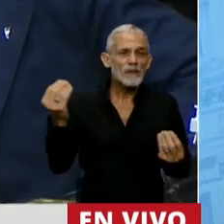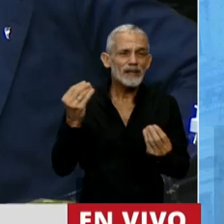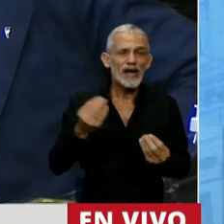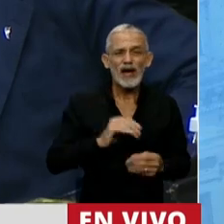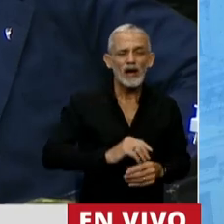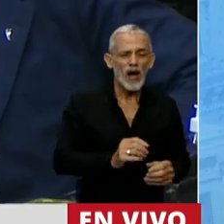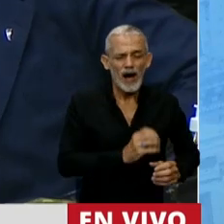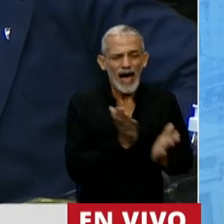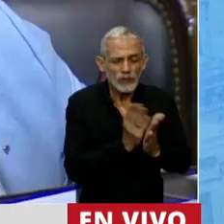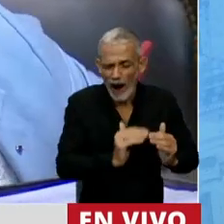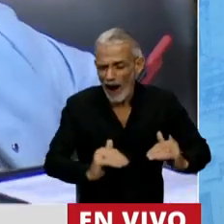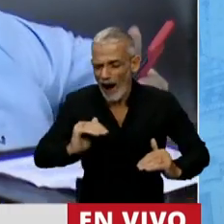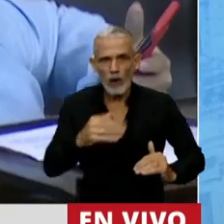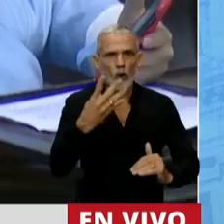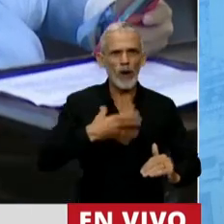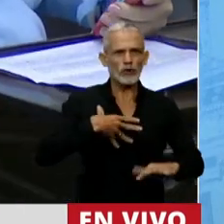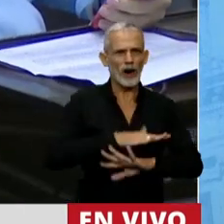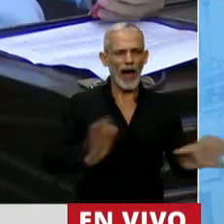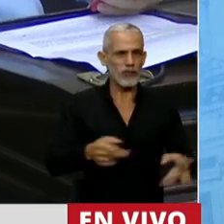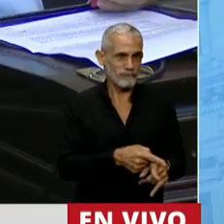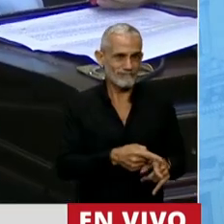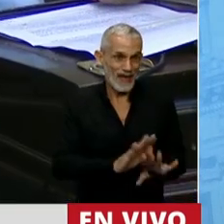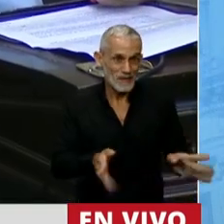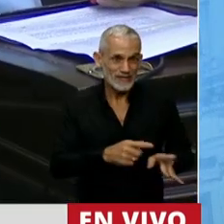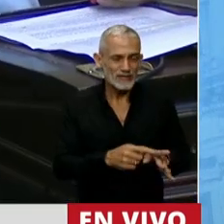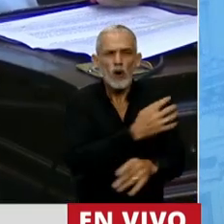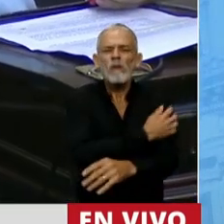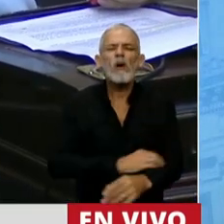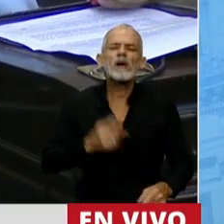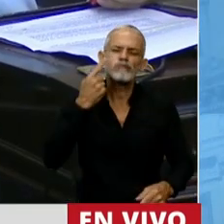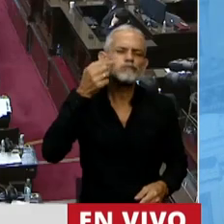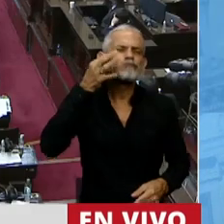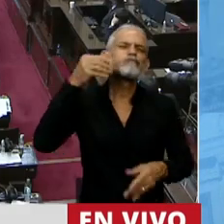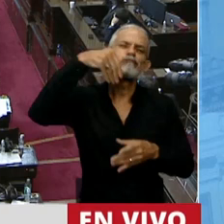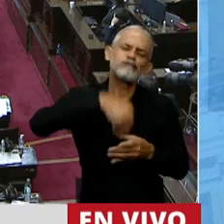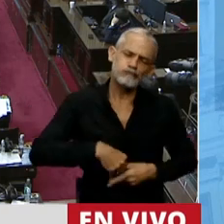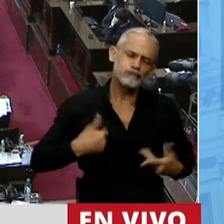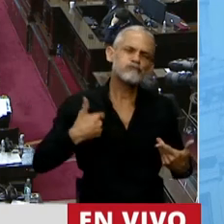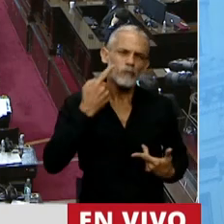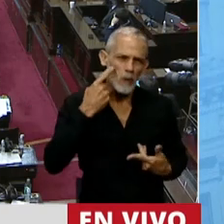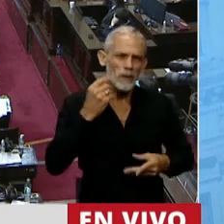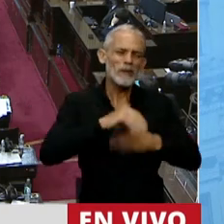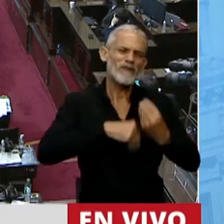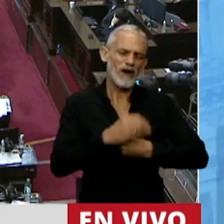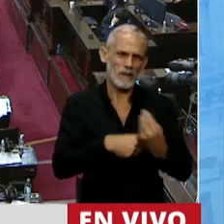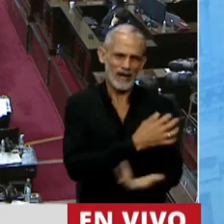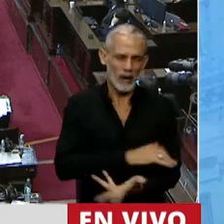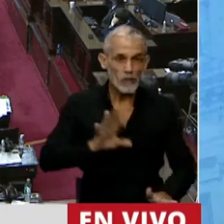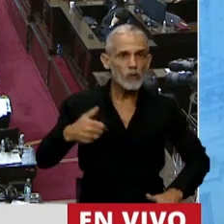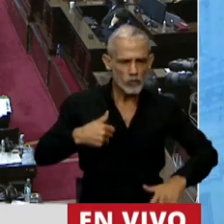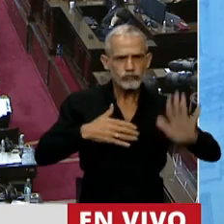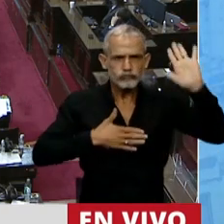cuarto grado. Conozco la pobreza bien de adentro. Y vengo, señor presidente, a honrar